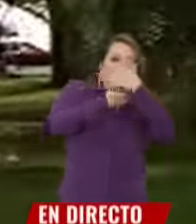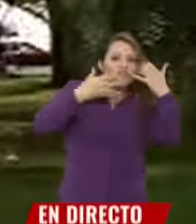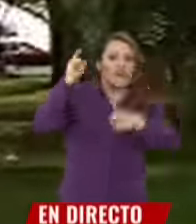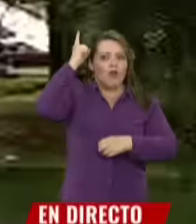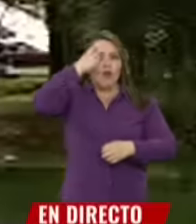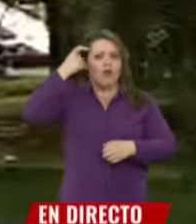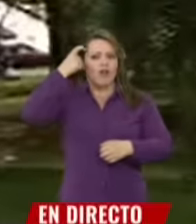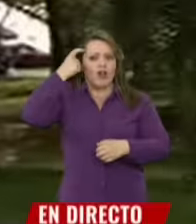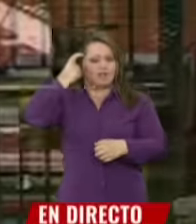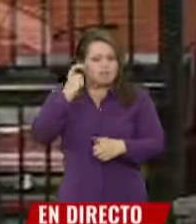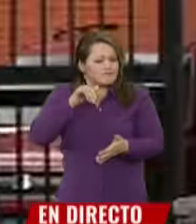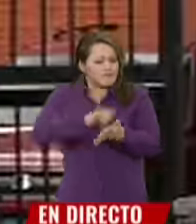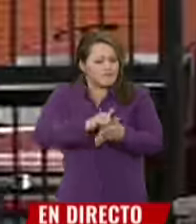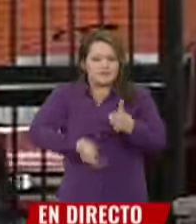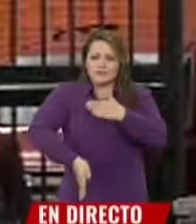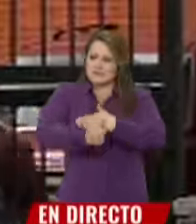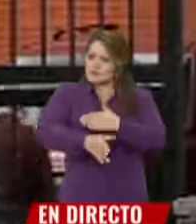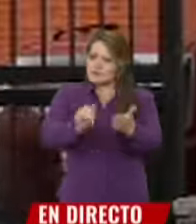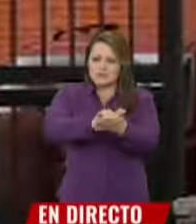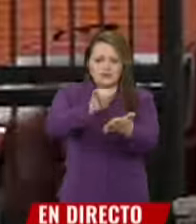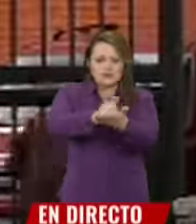como lo hemos hecho hasta el momento.